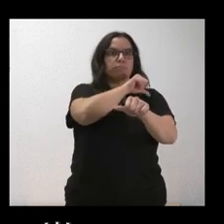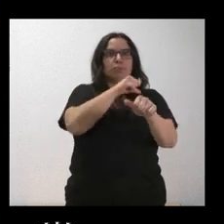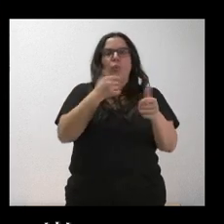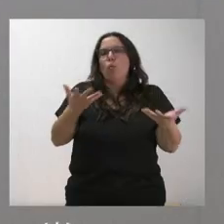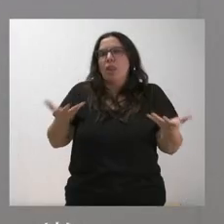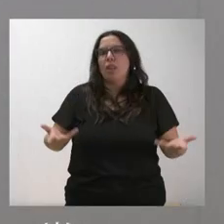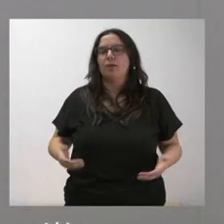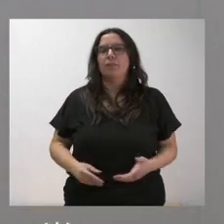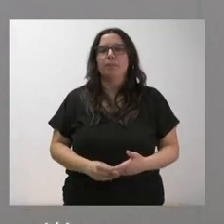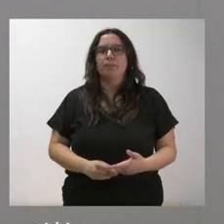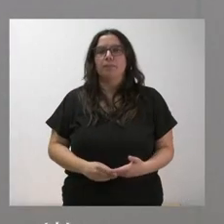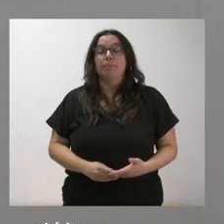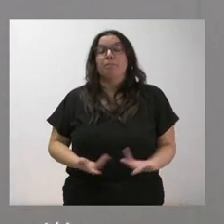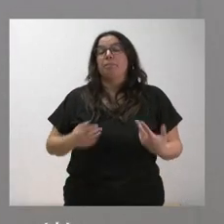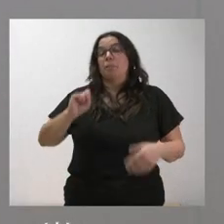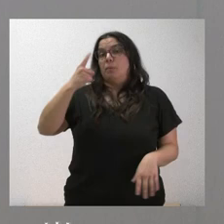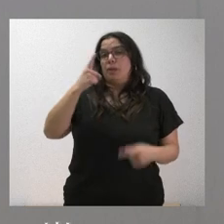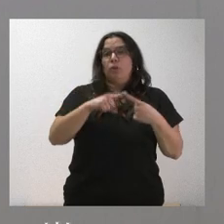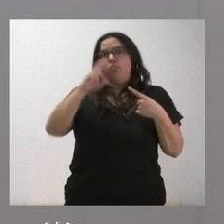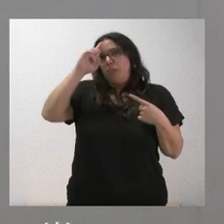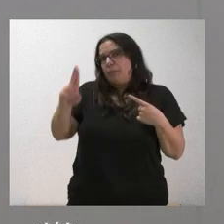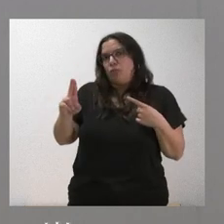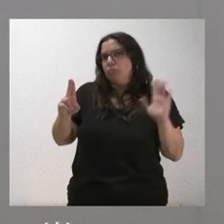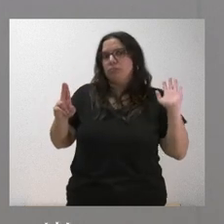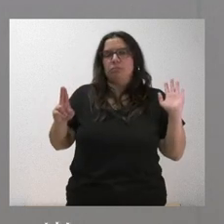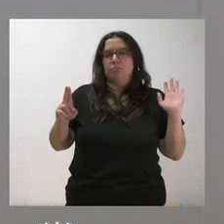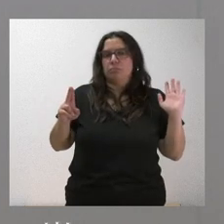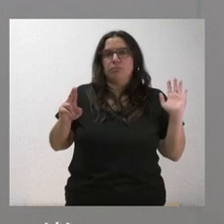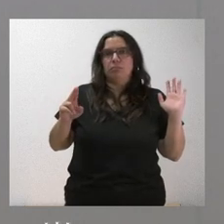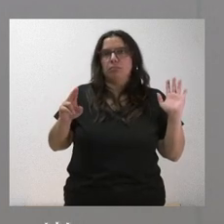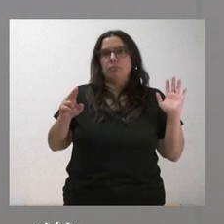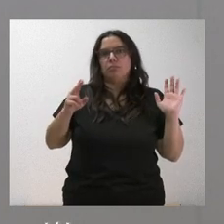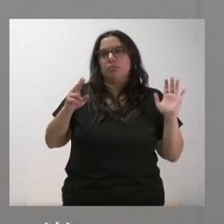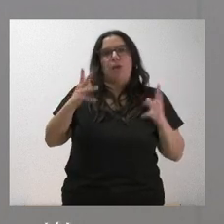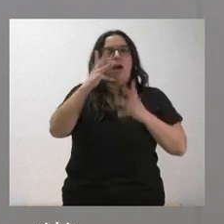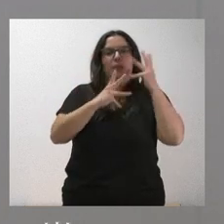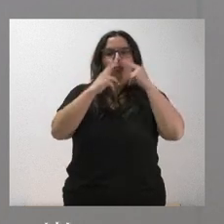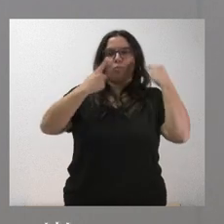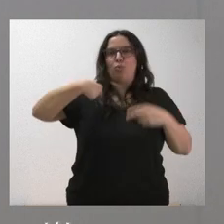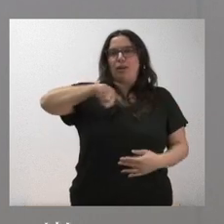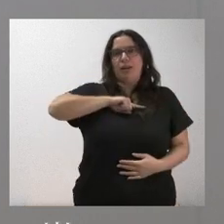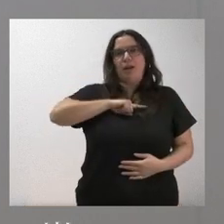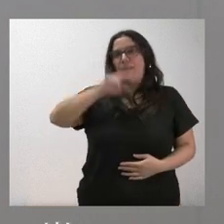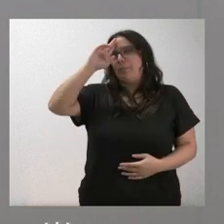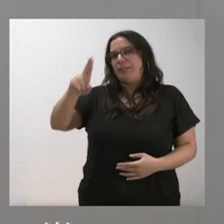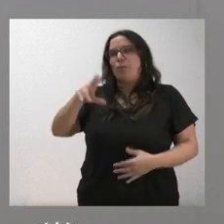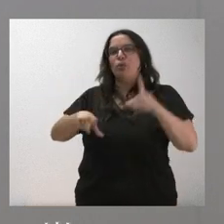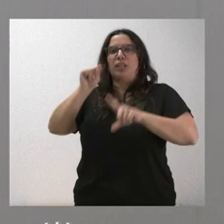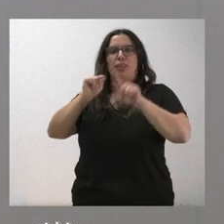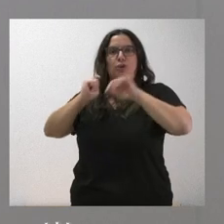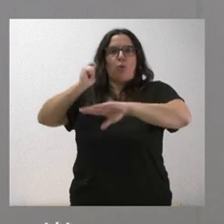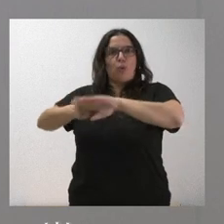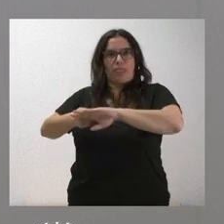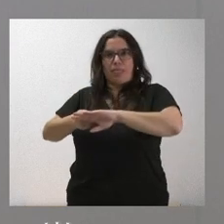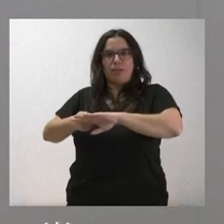gracias Pues en primer lugar respeto Esta es una administración pública que respeta las decisiones judiciales Y que